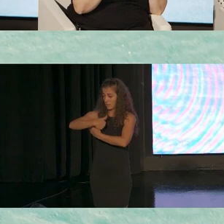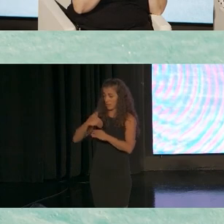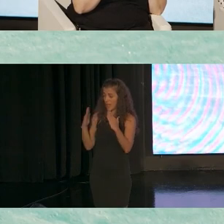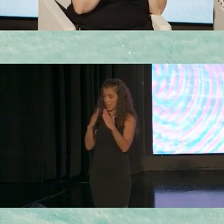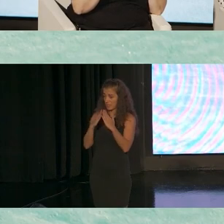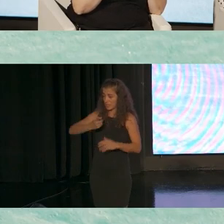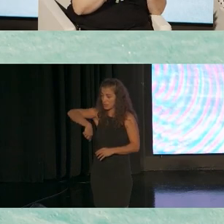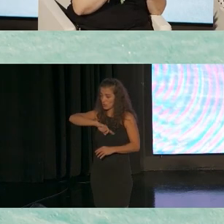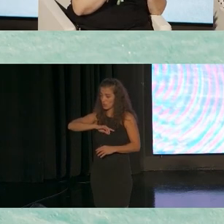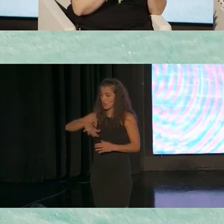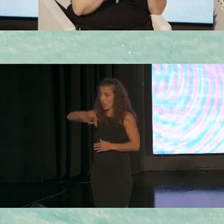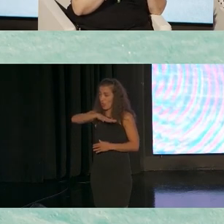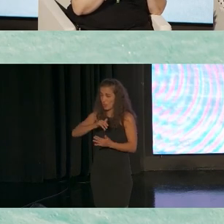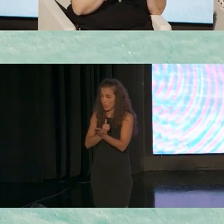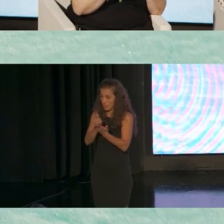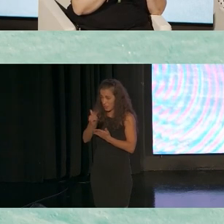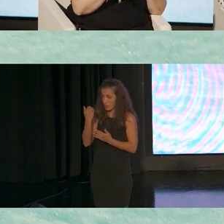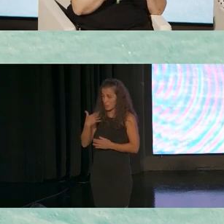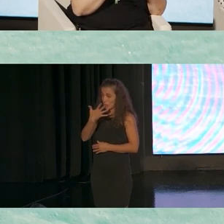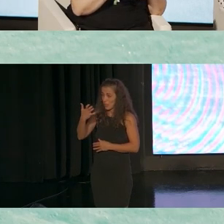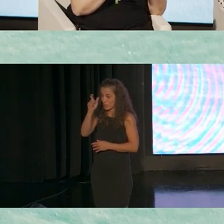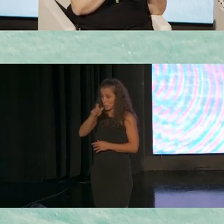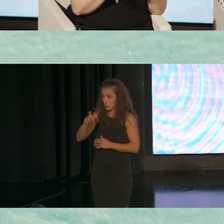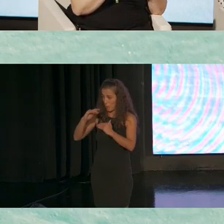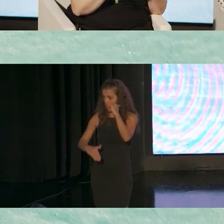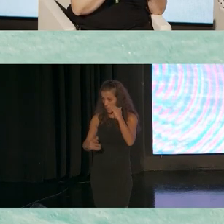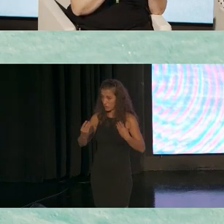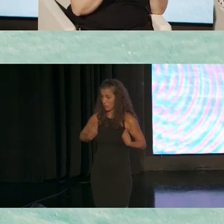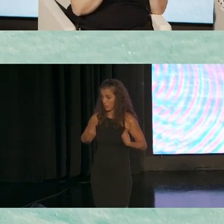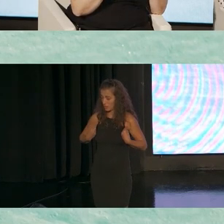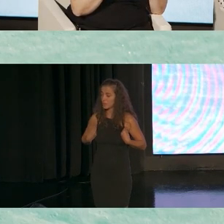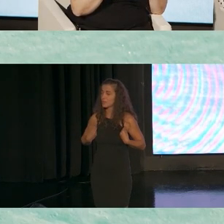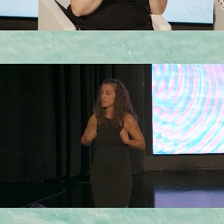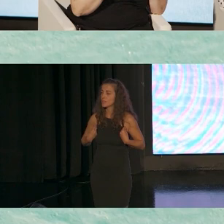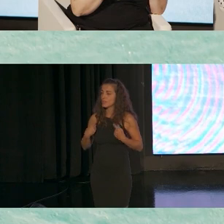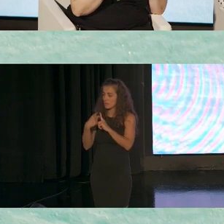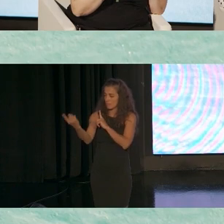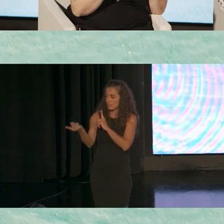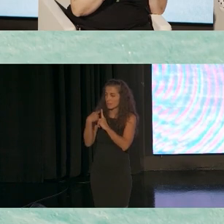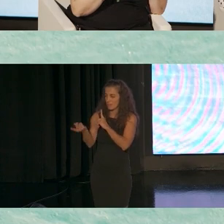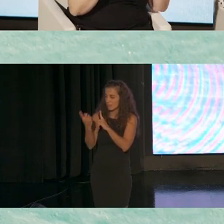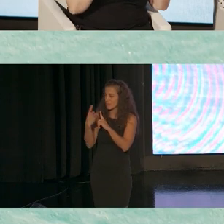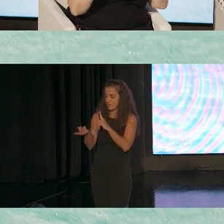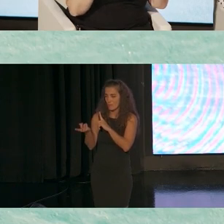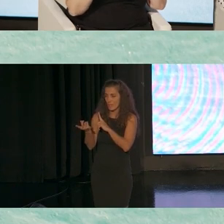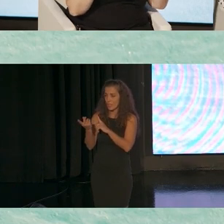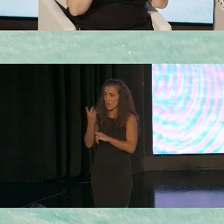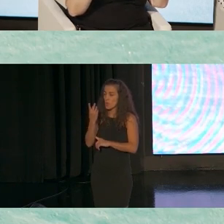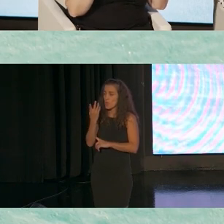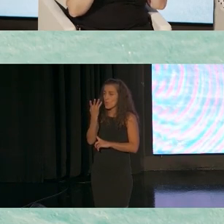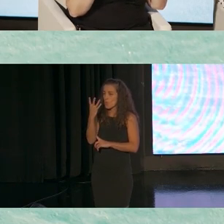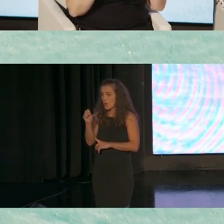vivimos en una zona rural menos de 500 habitantes y nuestros desplazamientos son H 40